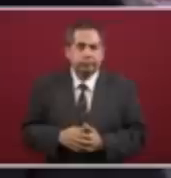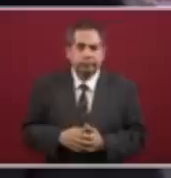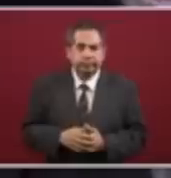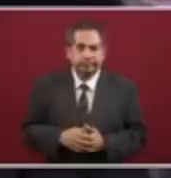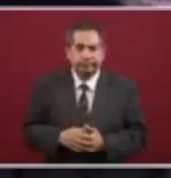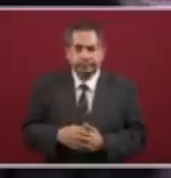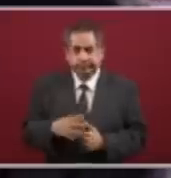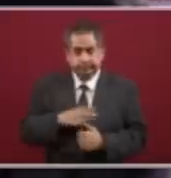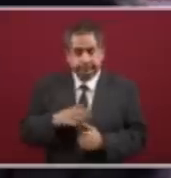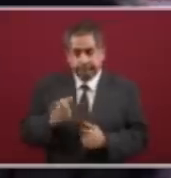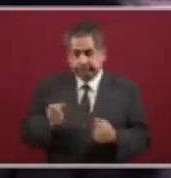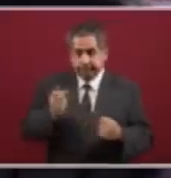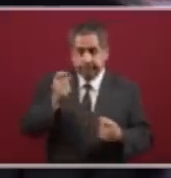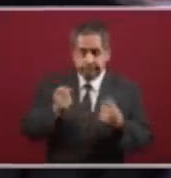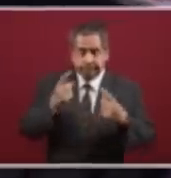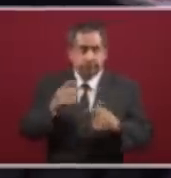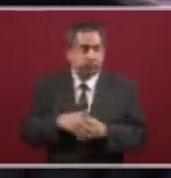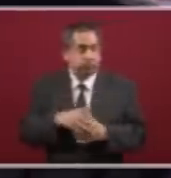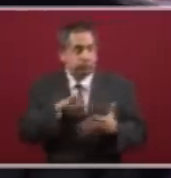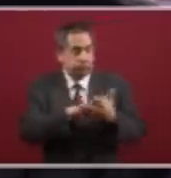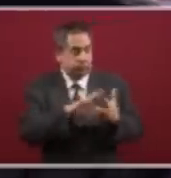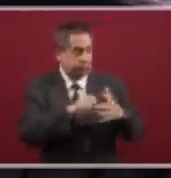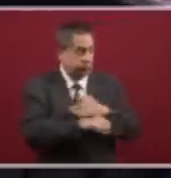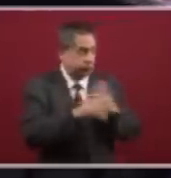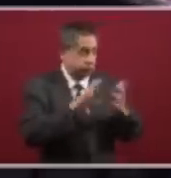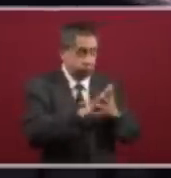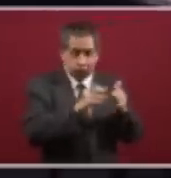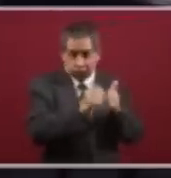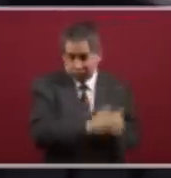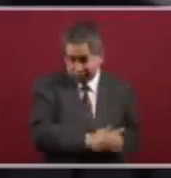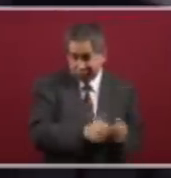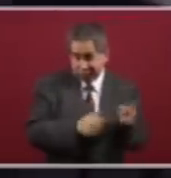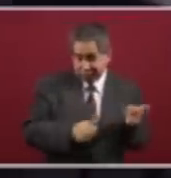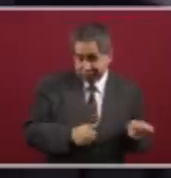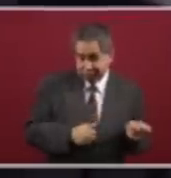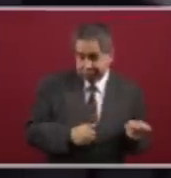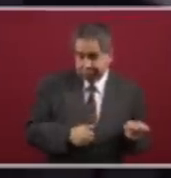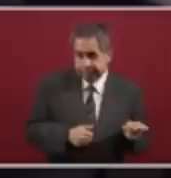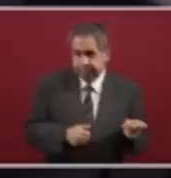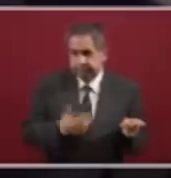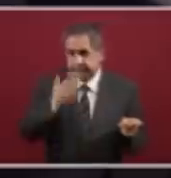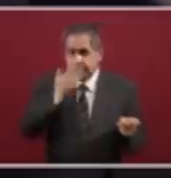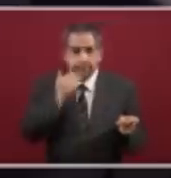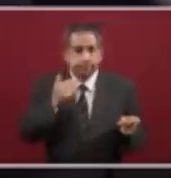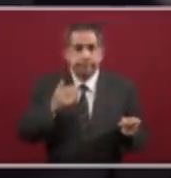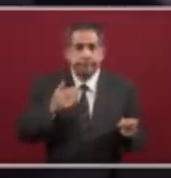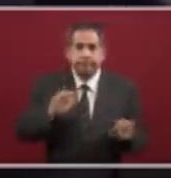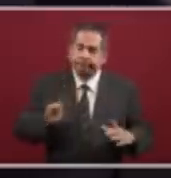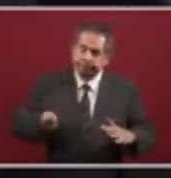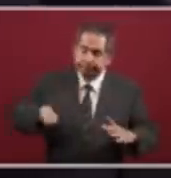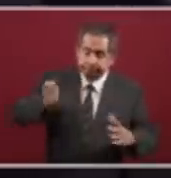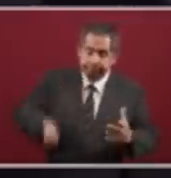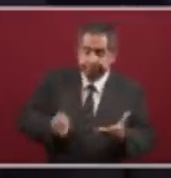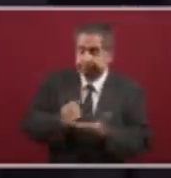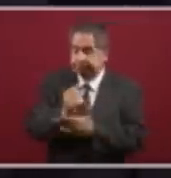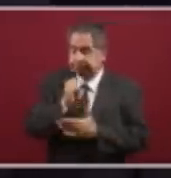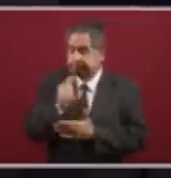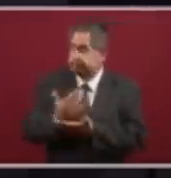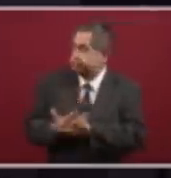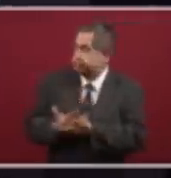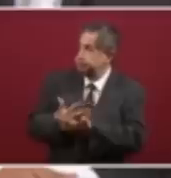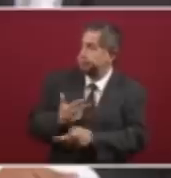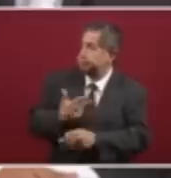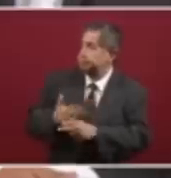quienes están en la cárcel y no tienen sentencia desde hace